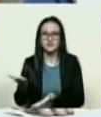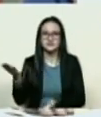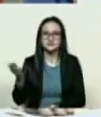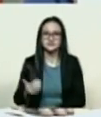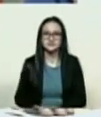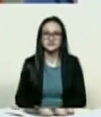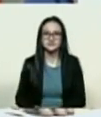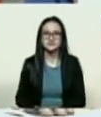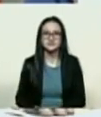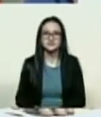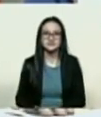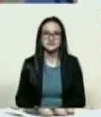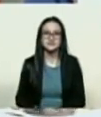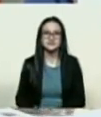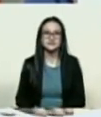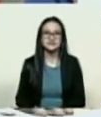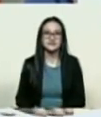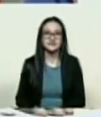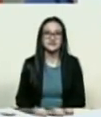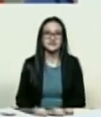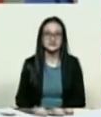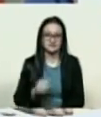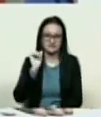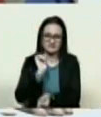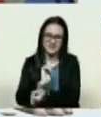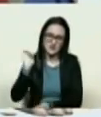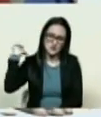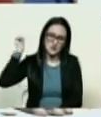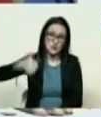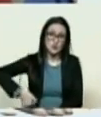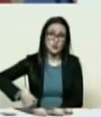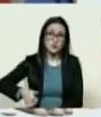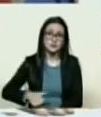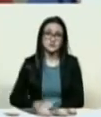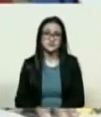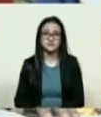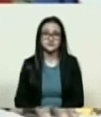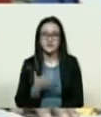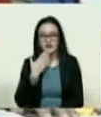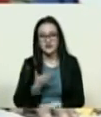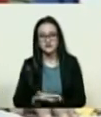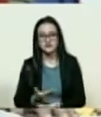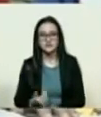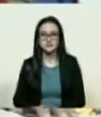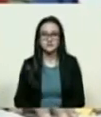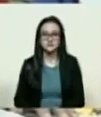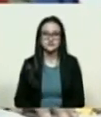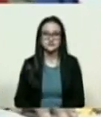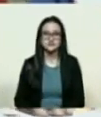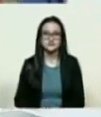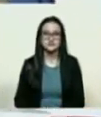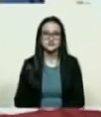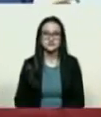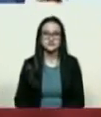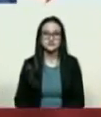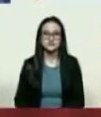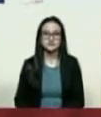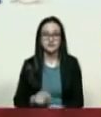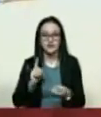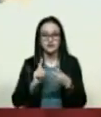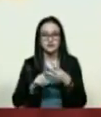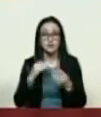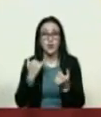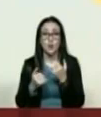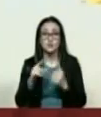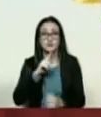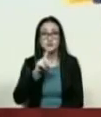Para que ustedes vean qué le van a hacer. Hasta cadena perpetua le sale. Gracias, Rubén. Tercera y última